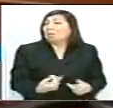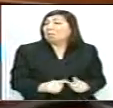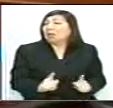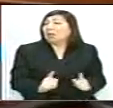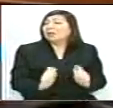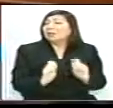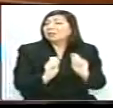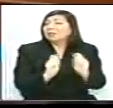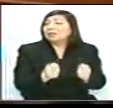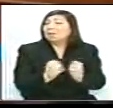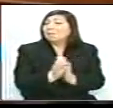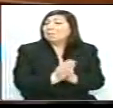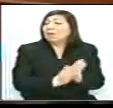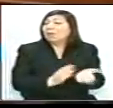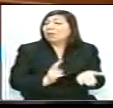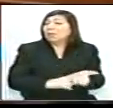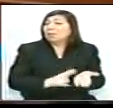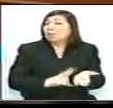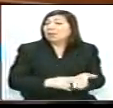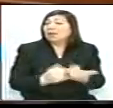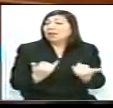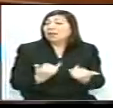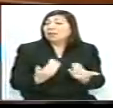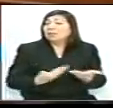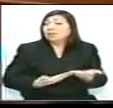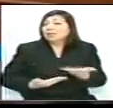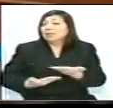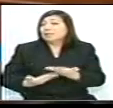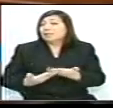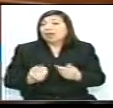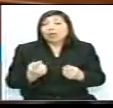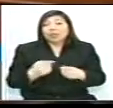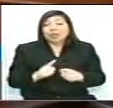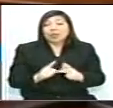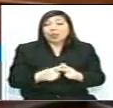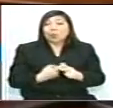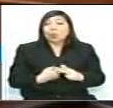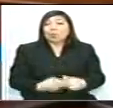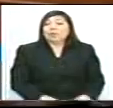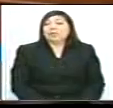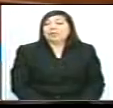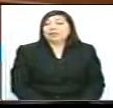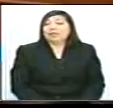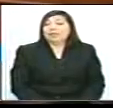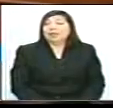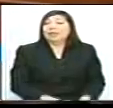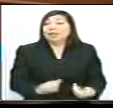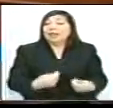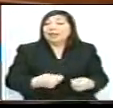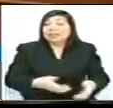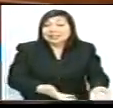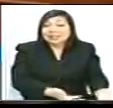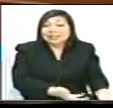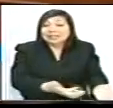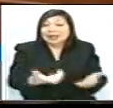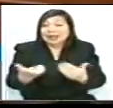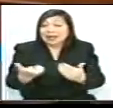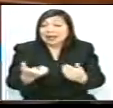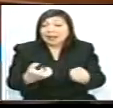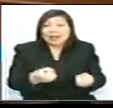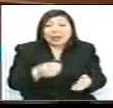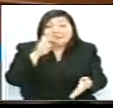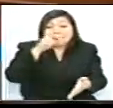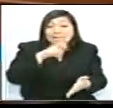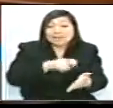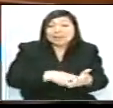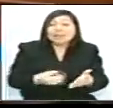está otorgando un beneficio tributario, que este corra, no desde el momento en que ya se va a explotar ese yacimiento,